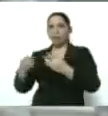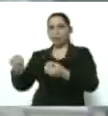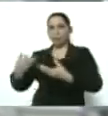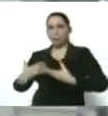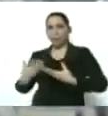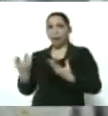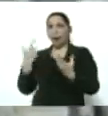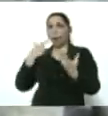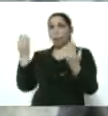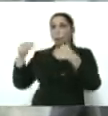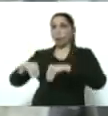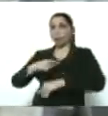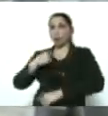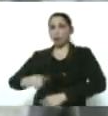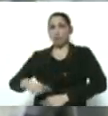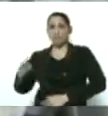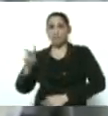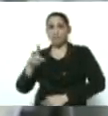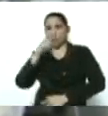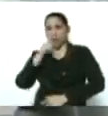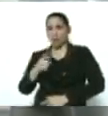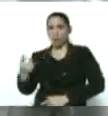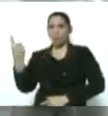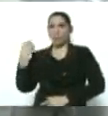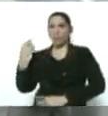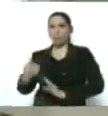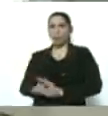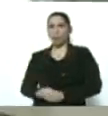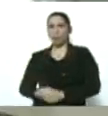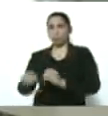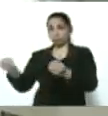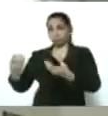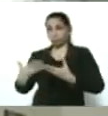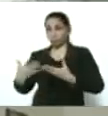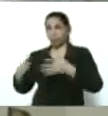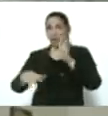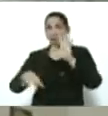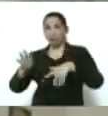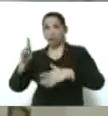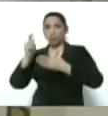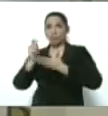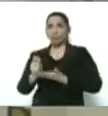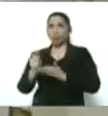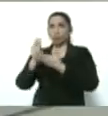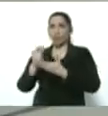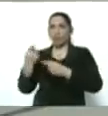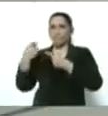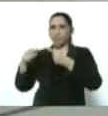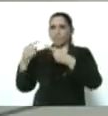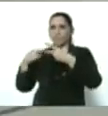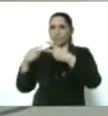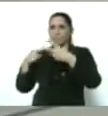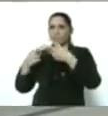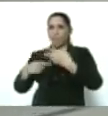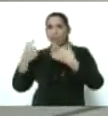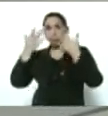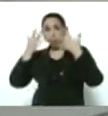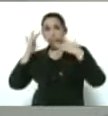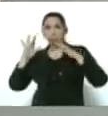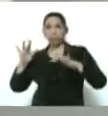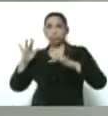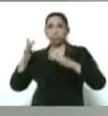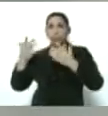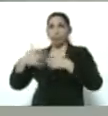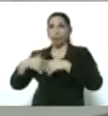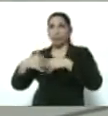convenio China-Venezuela el año pasado, que nos llegaron 14 toneladas de materia prima con la posibilidad de fabricar